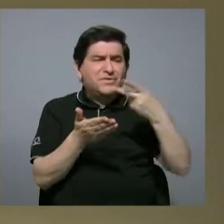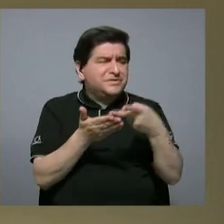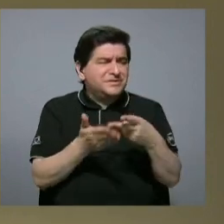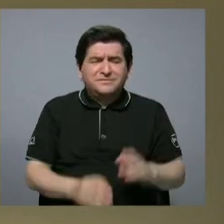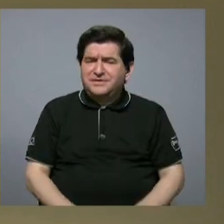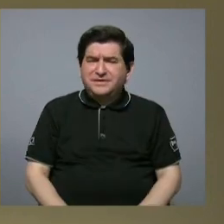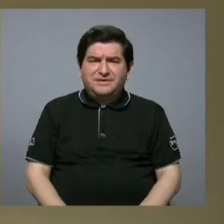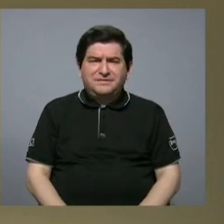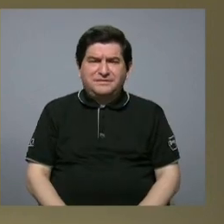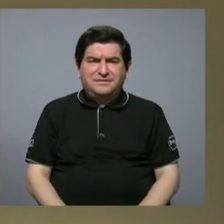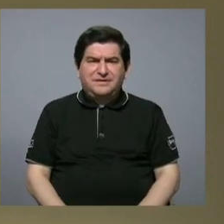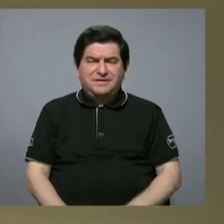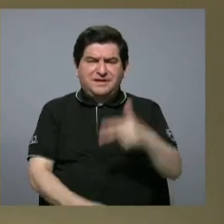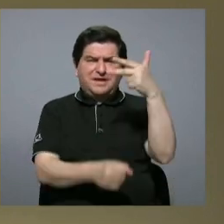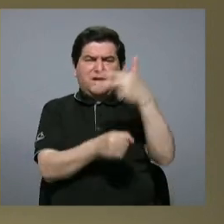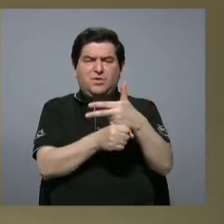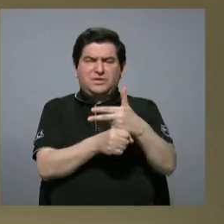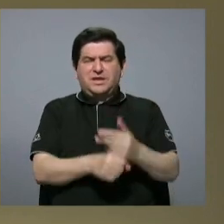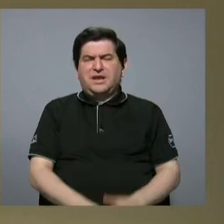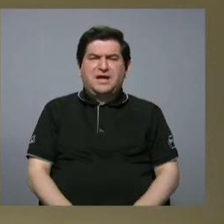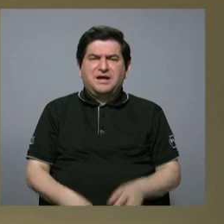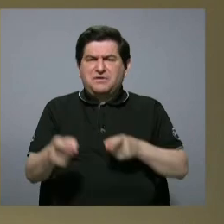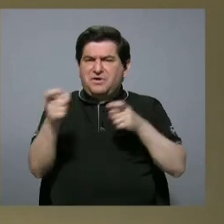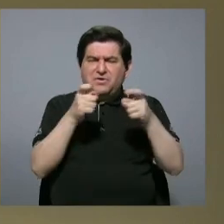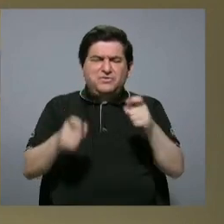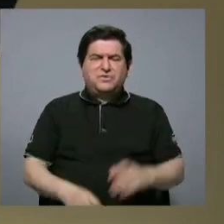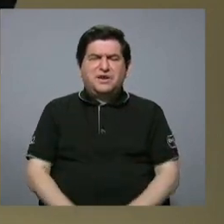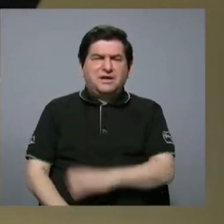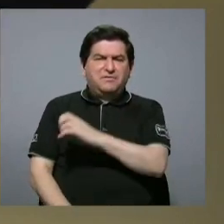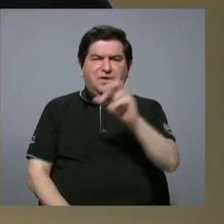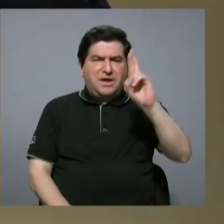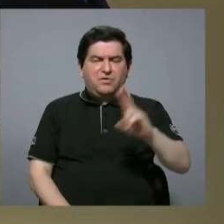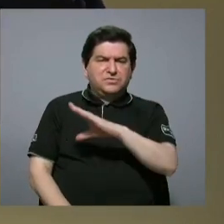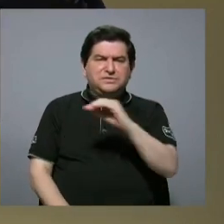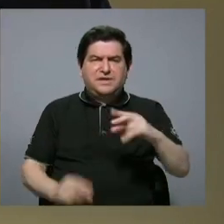Guatemala gobernaba a Costa Rica de Nicaragua, sino que